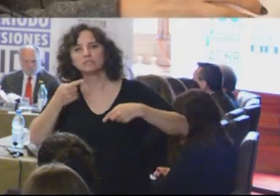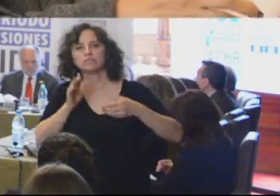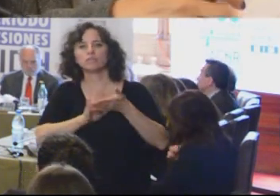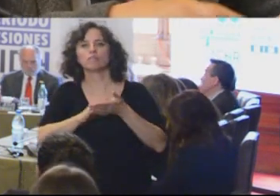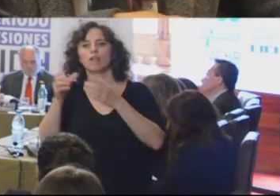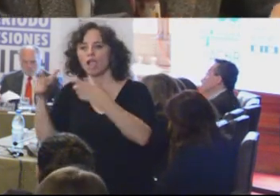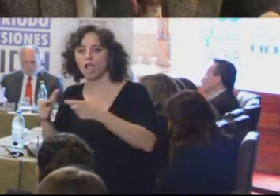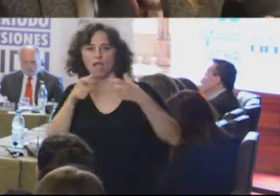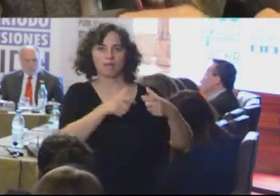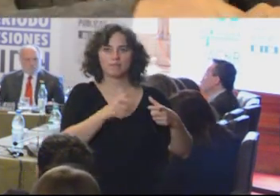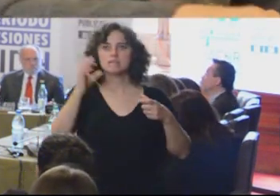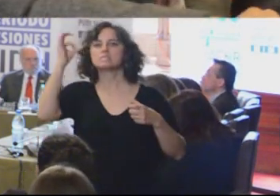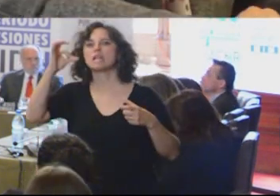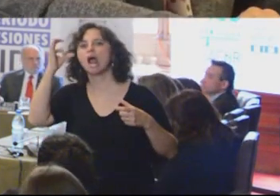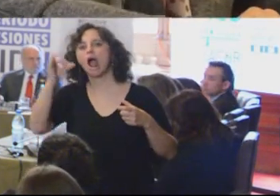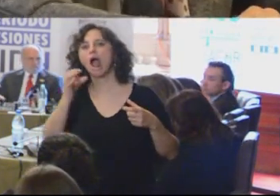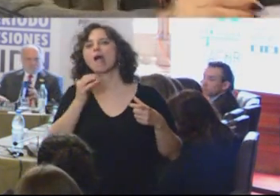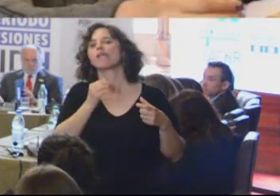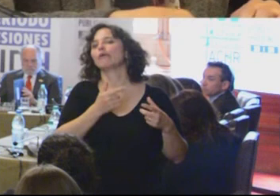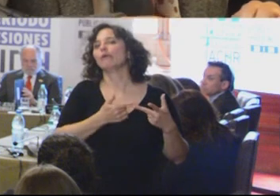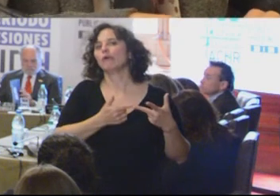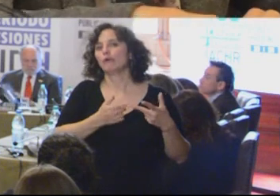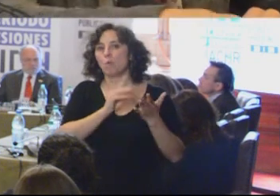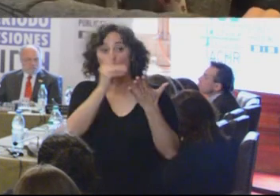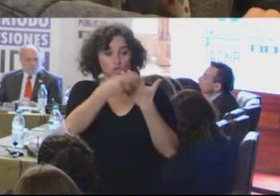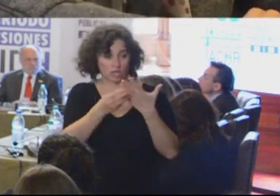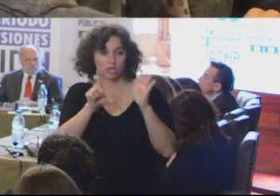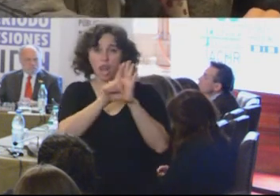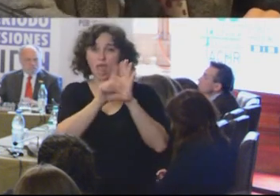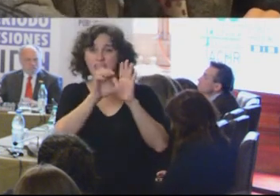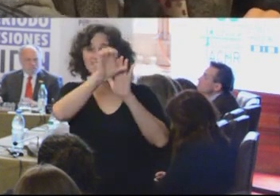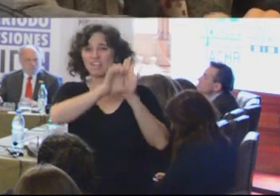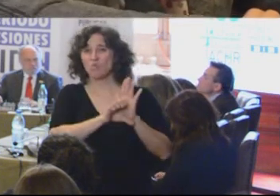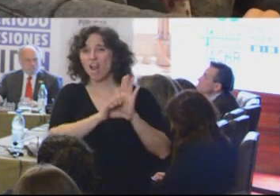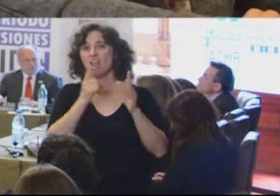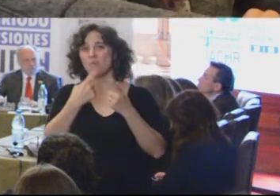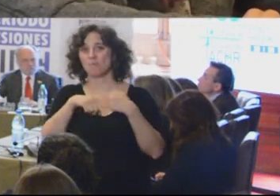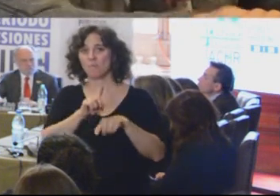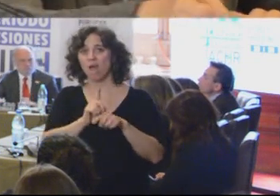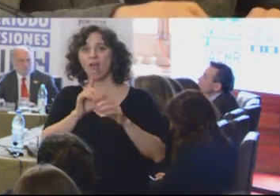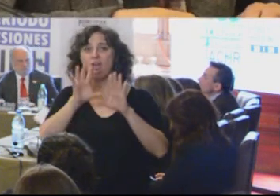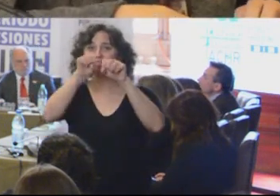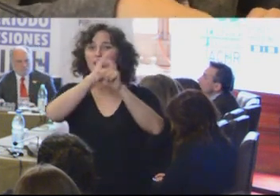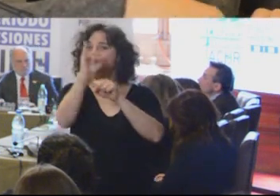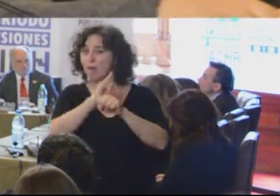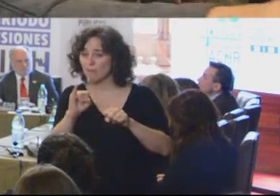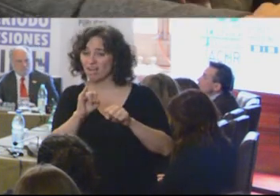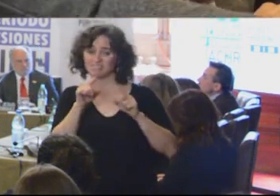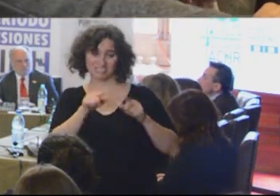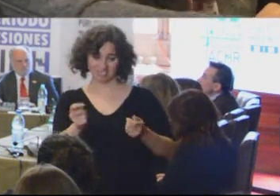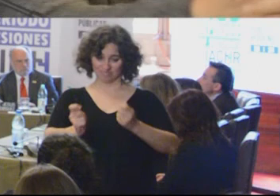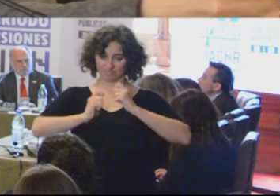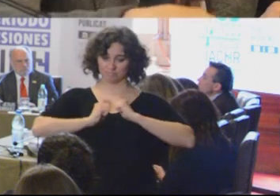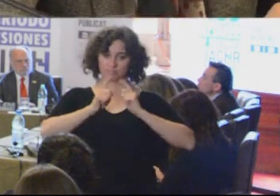cámaras conjuntas senado y cámara el proyecto de ley estatutaria para la jurisdicción especial para la paz recibió a